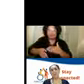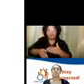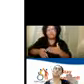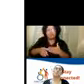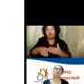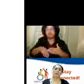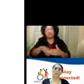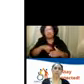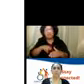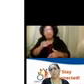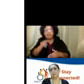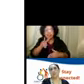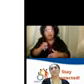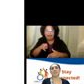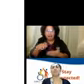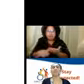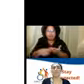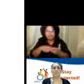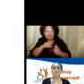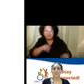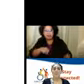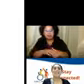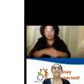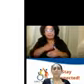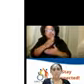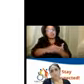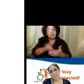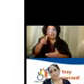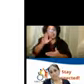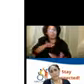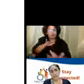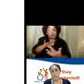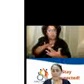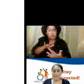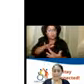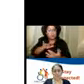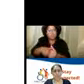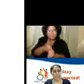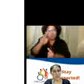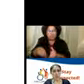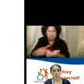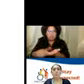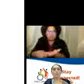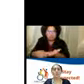reservados para una sesión de preguntas y recuestas y algunos serán respondidos por correo electrónico.